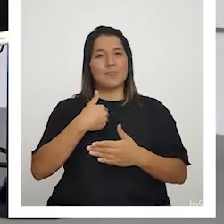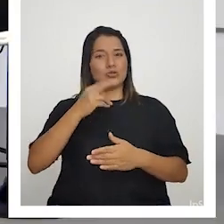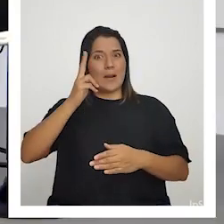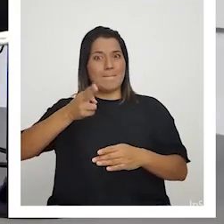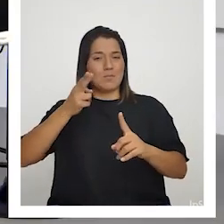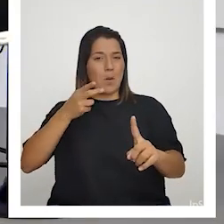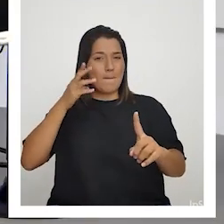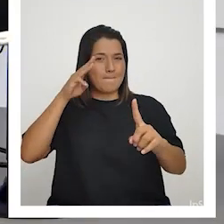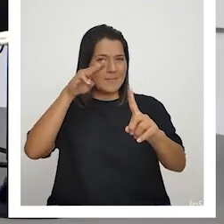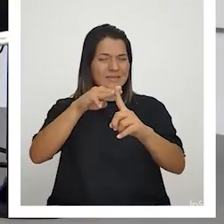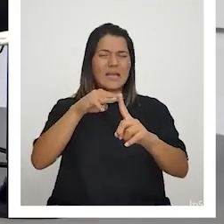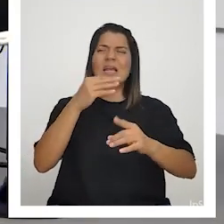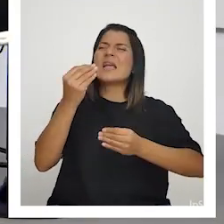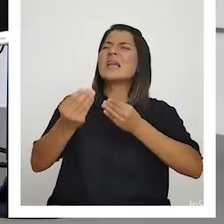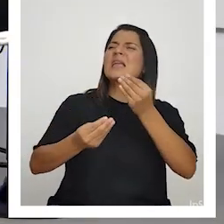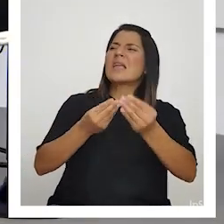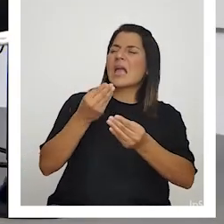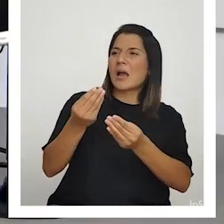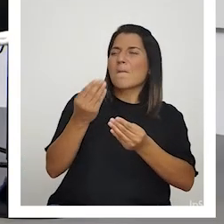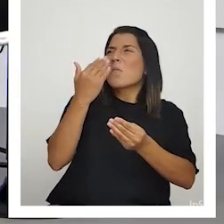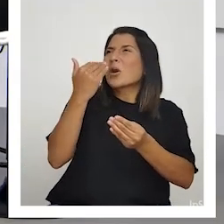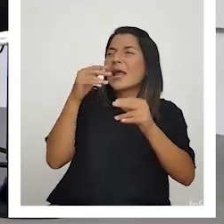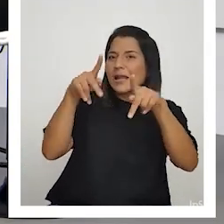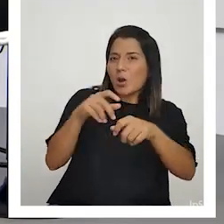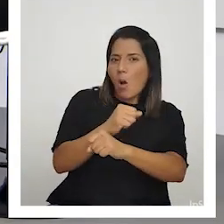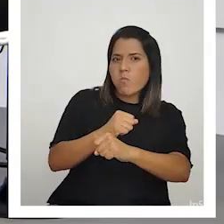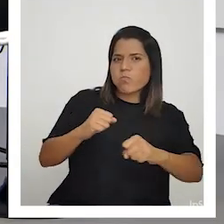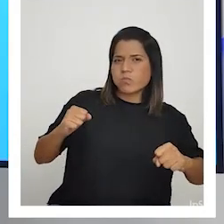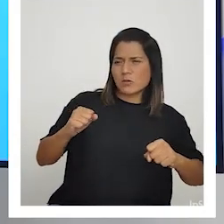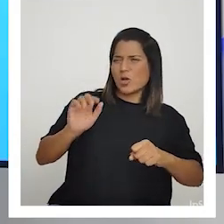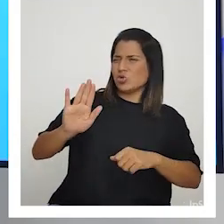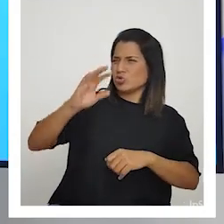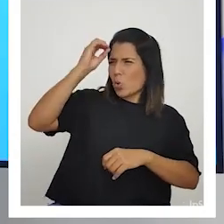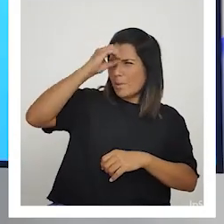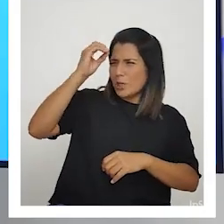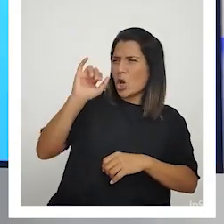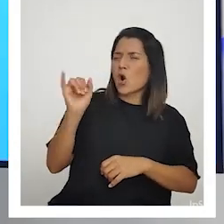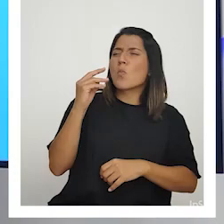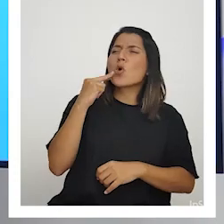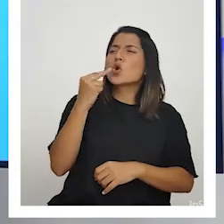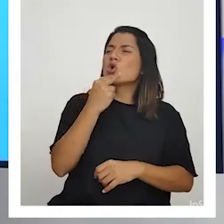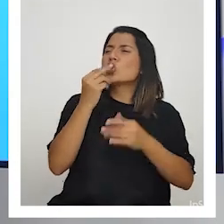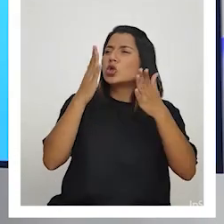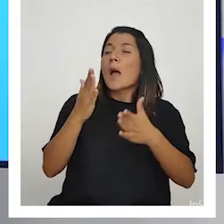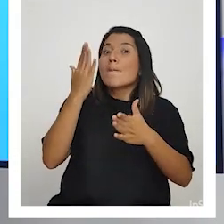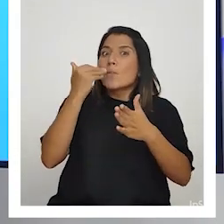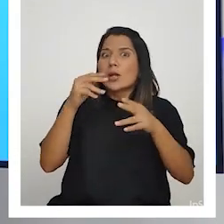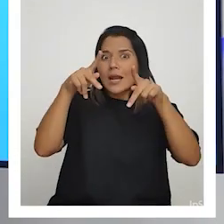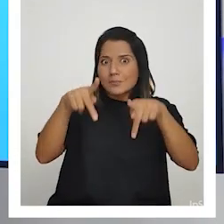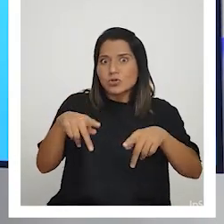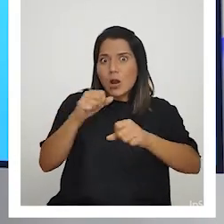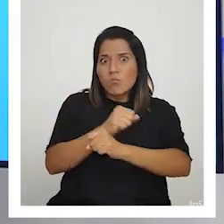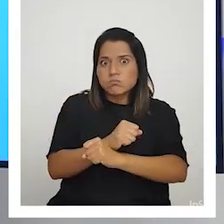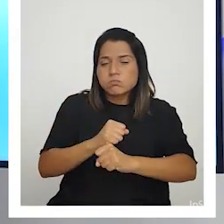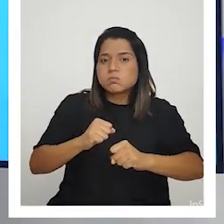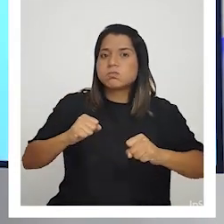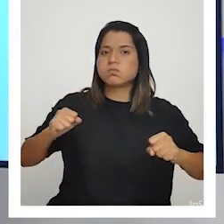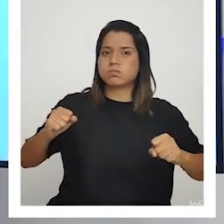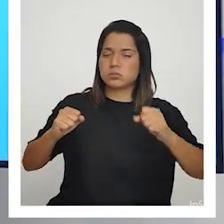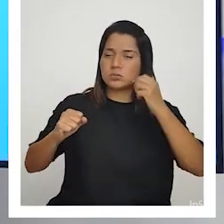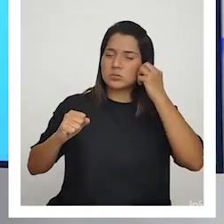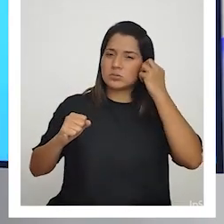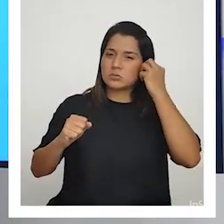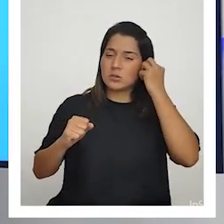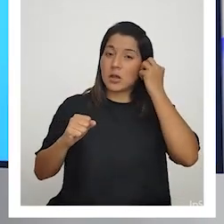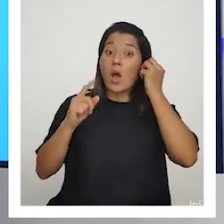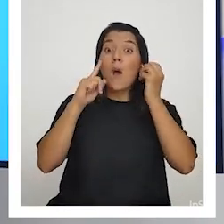haciendo a la población engordar? ¿Cómo consideran ustedes como nutricionistas qué está llevando a la obesidad a mayor grado, por ejemplo, en